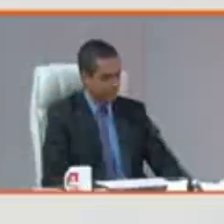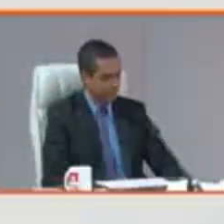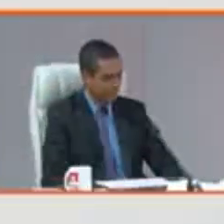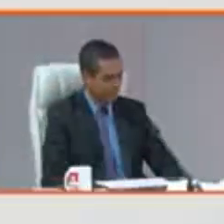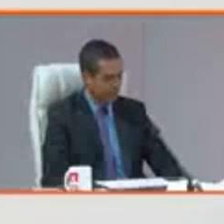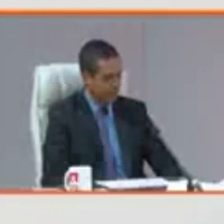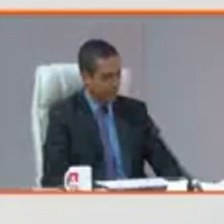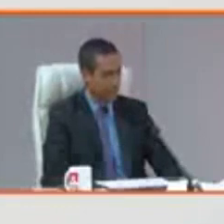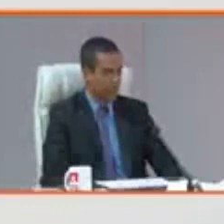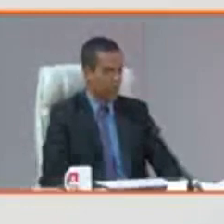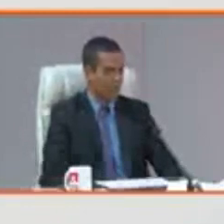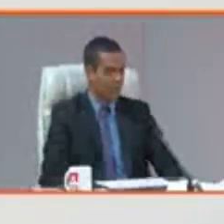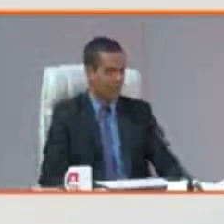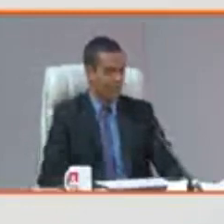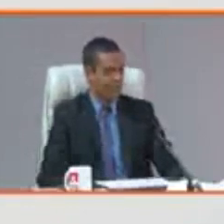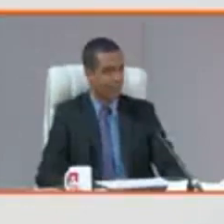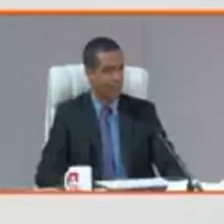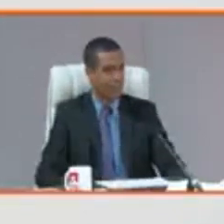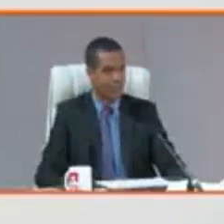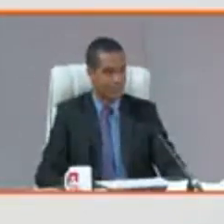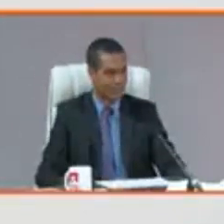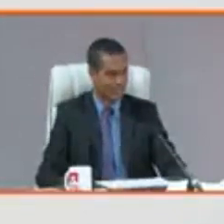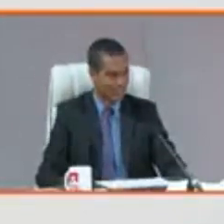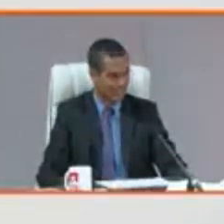política país, reafirmar